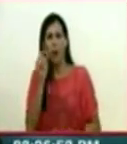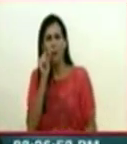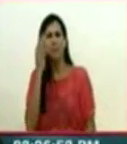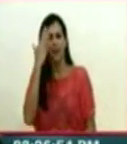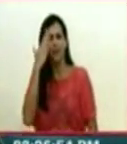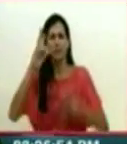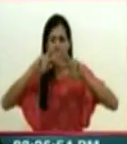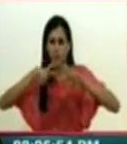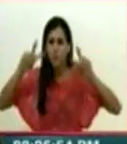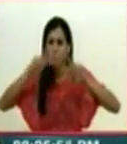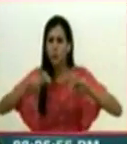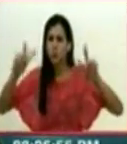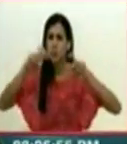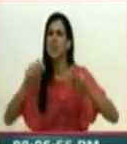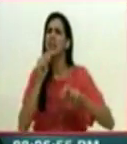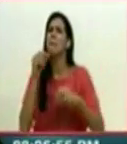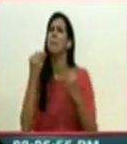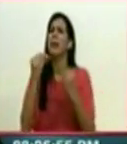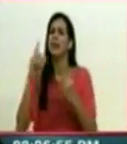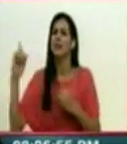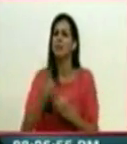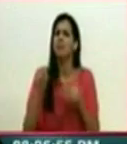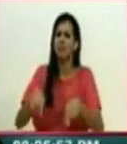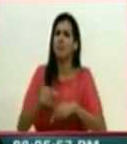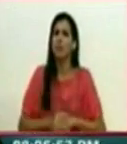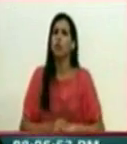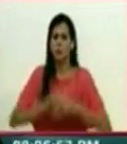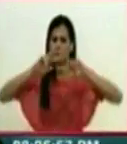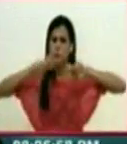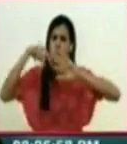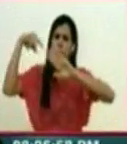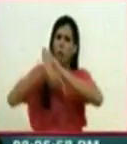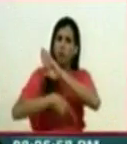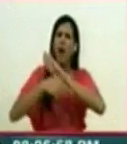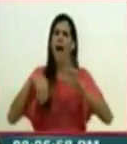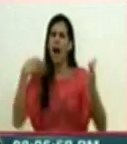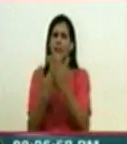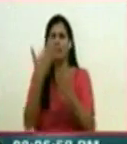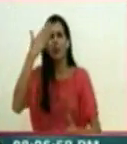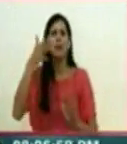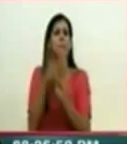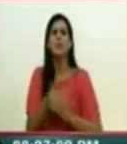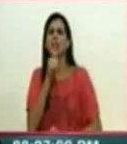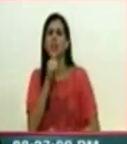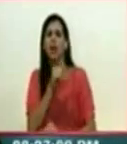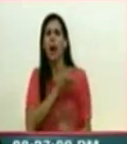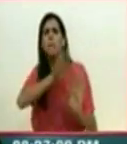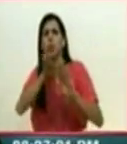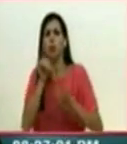dónde llegan estos tentáculos criminales. Porque quien se para aquí a defender lo que está haciendo es